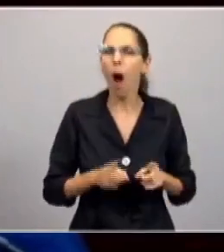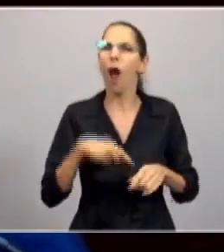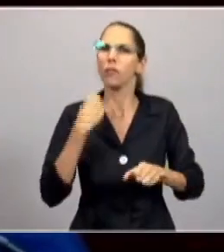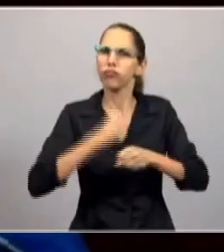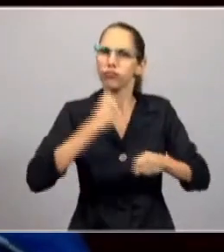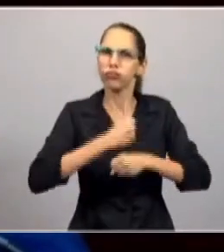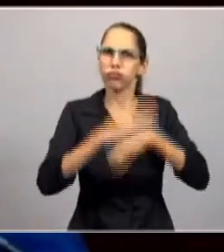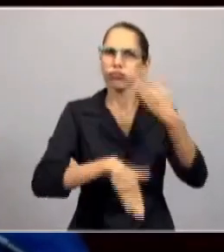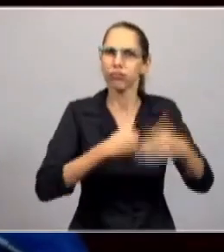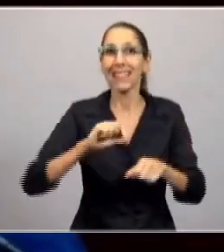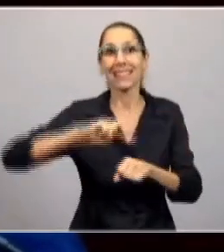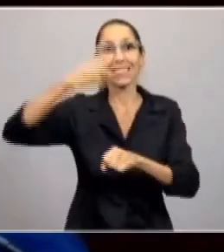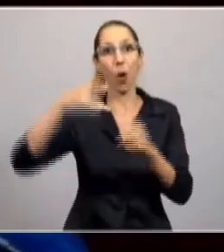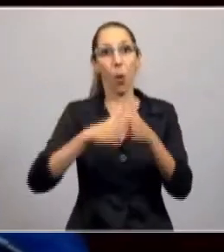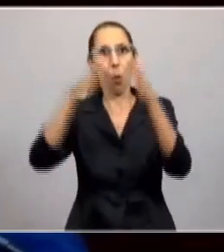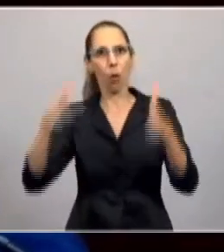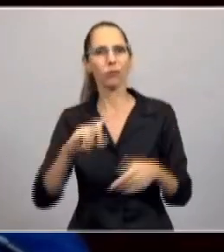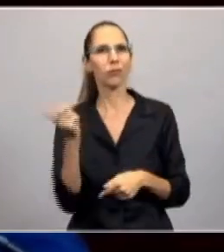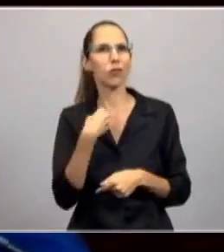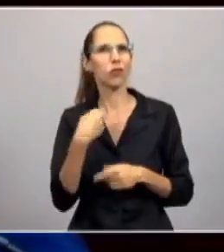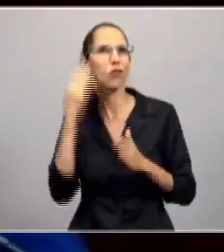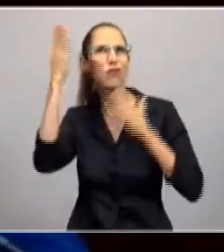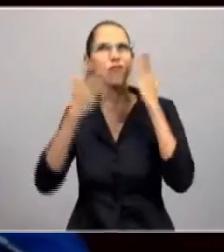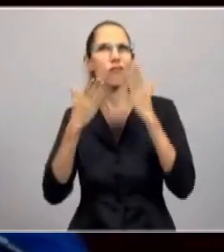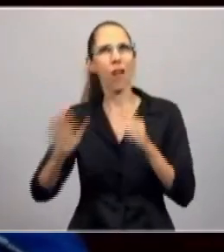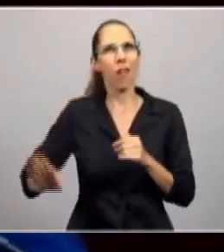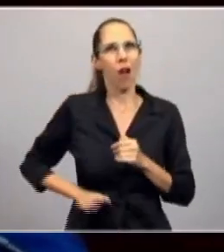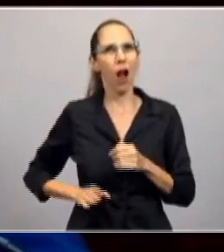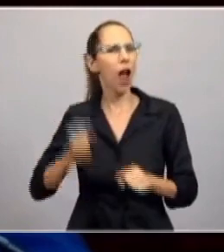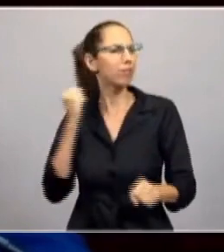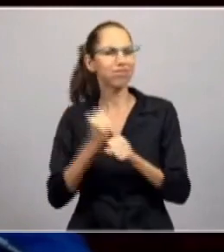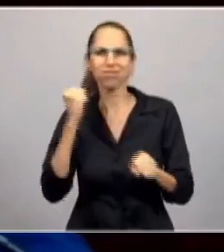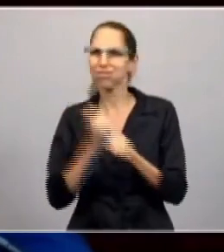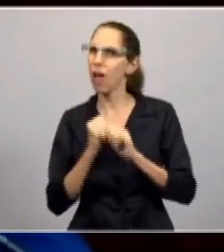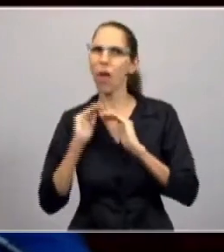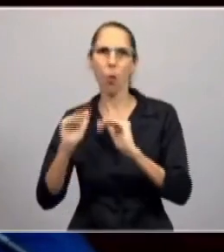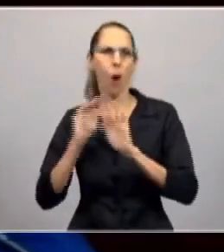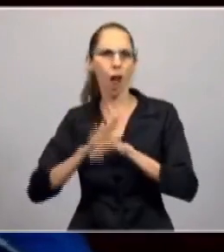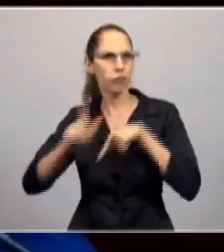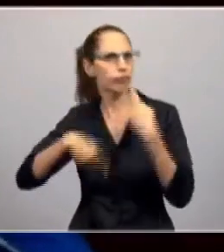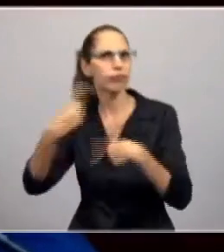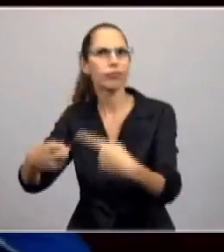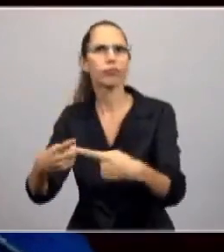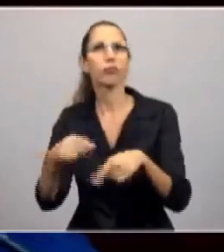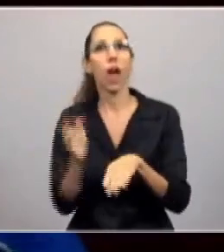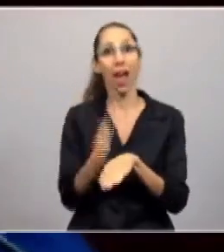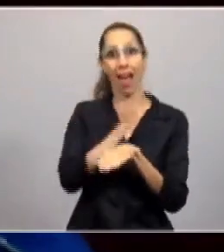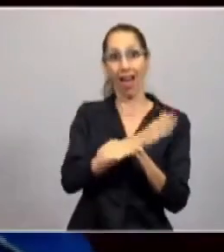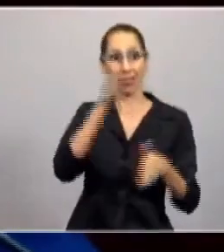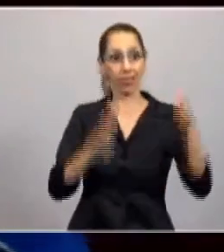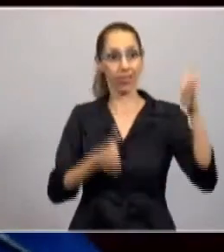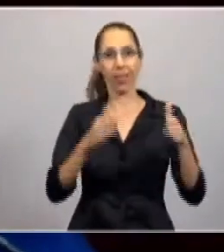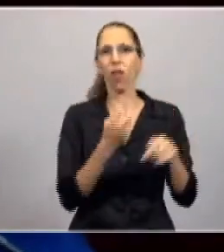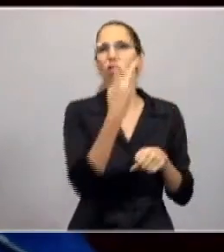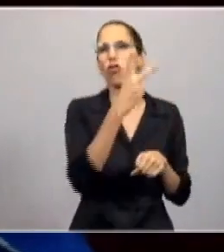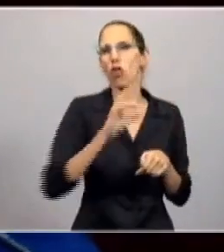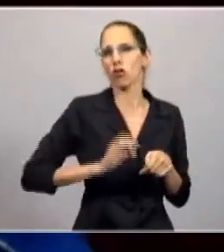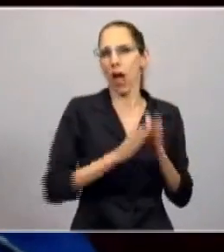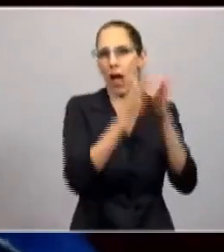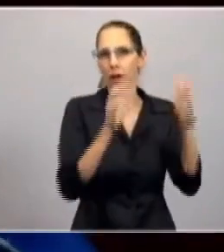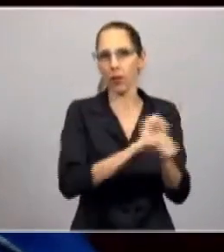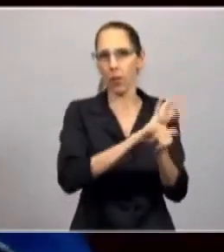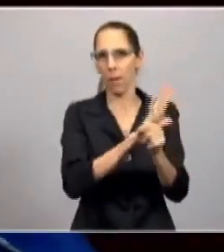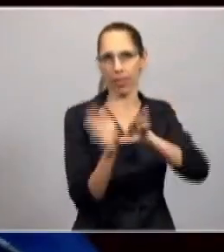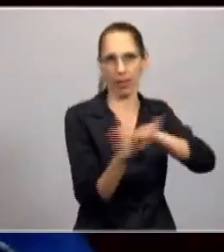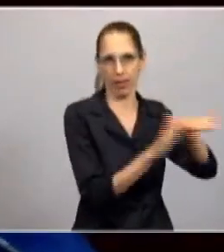este segundo ciclo ilusionados y decididos a continuar con el mismo ritmo. Si en 2 años, sin contar la pandemia, por ejemplo, construimos